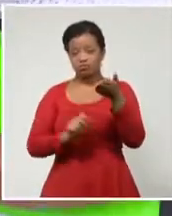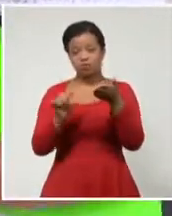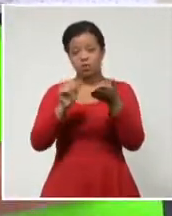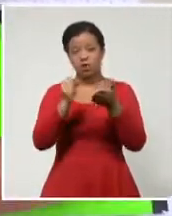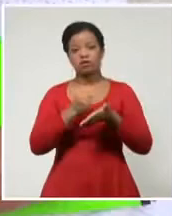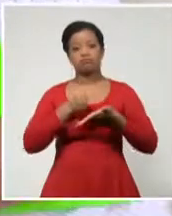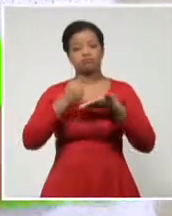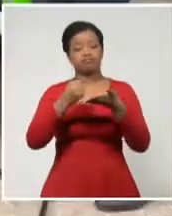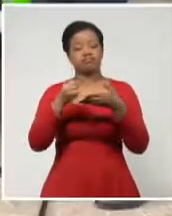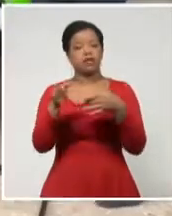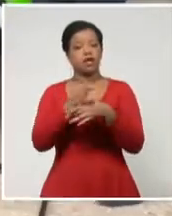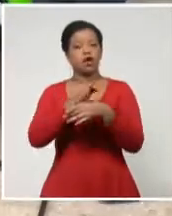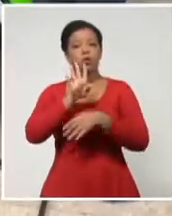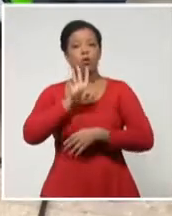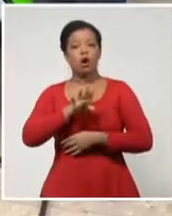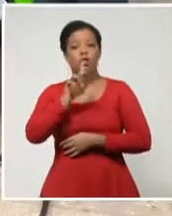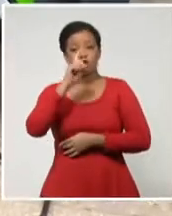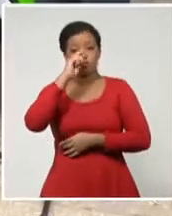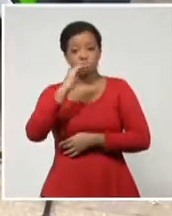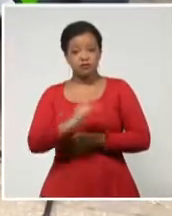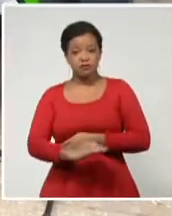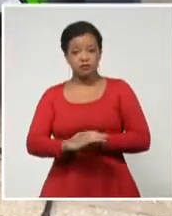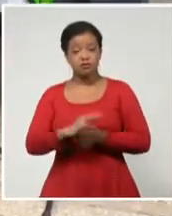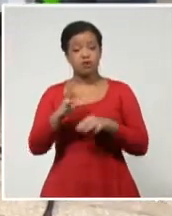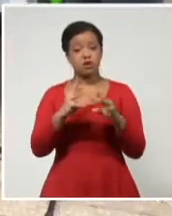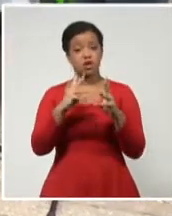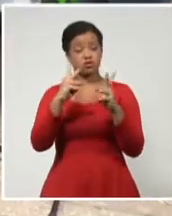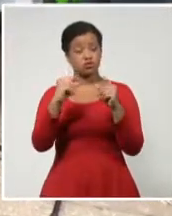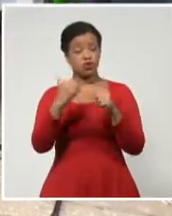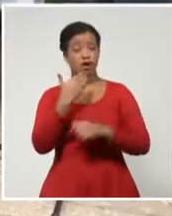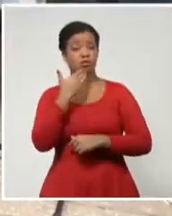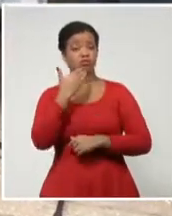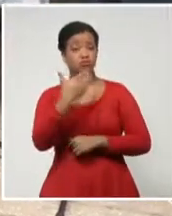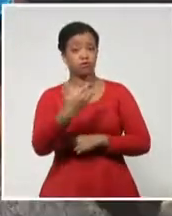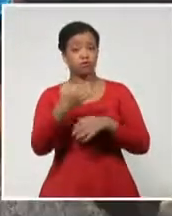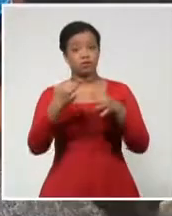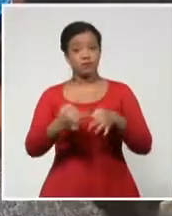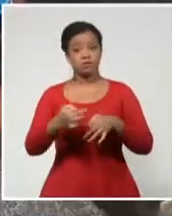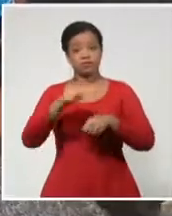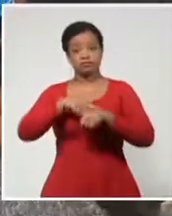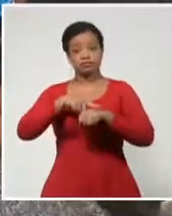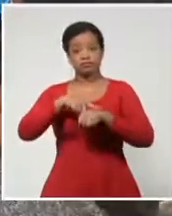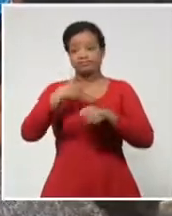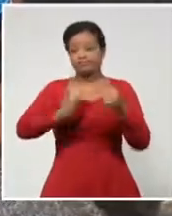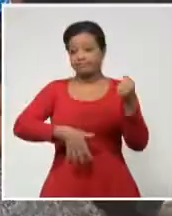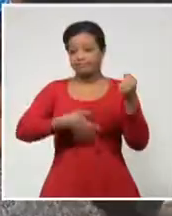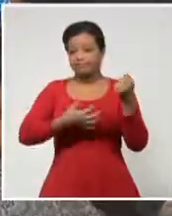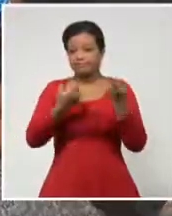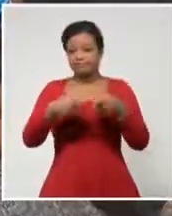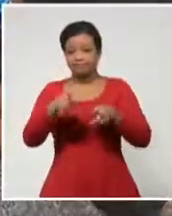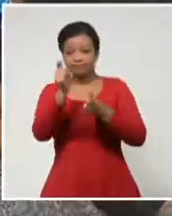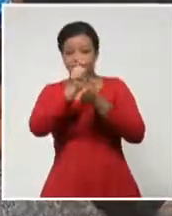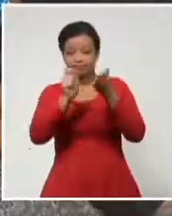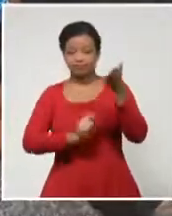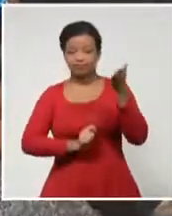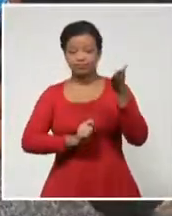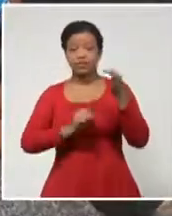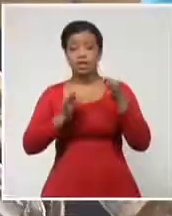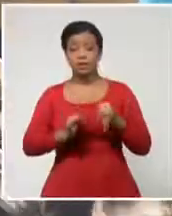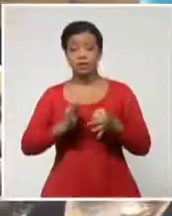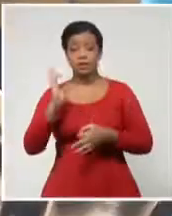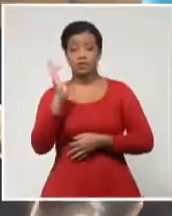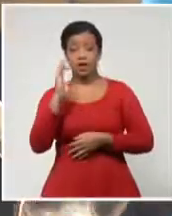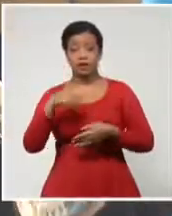4 de estos niños por haber obtenido resultados significativos en la jornada cucalambiana. Como parte de los festejos por el Día de la Rebeldía